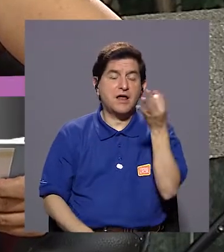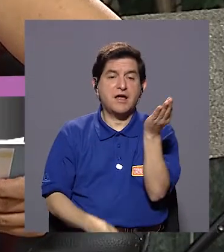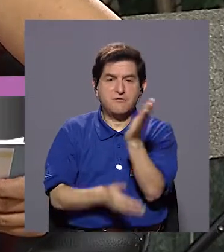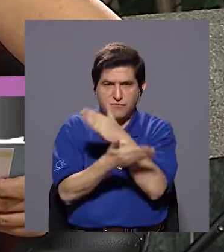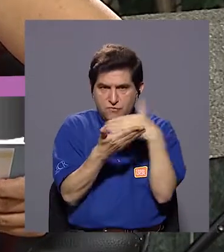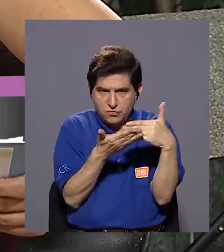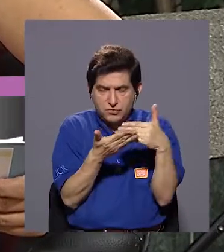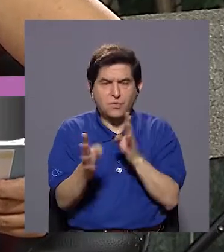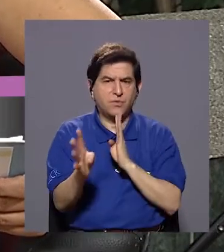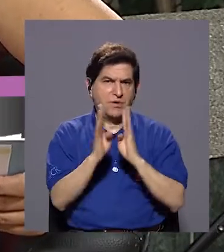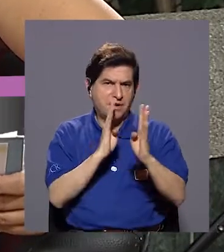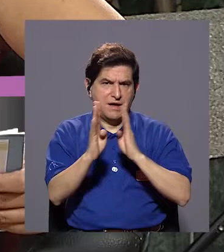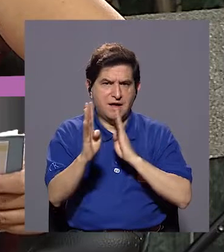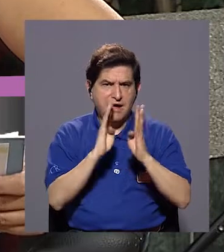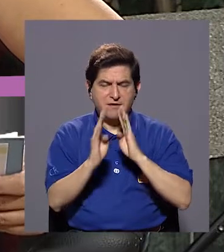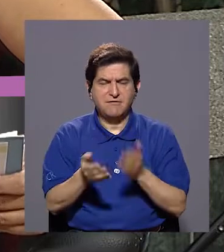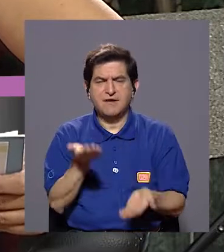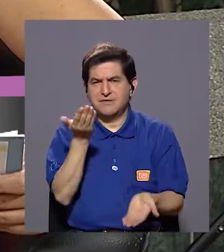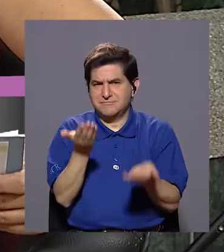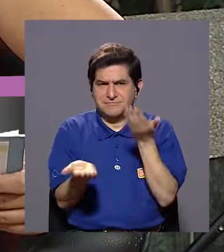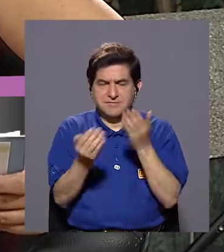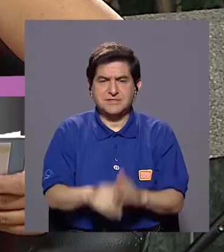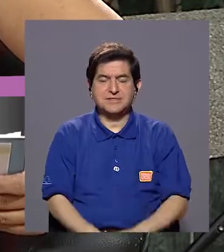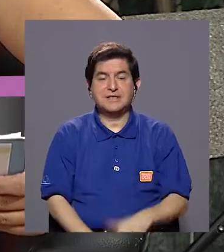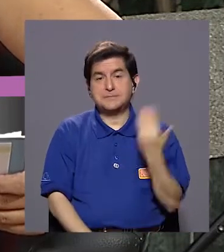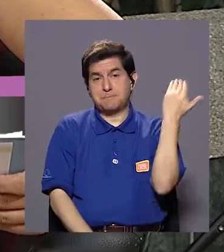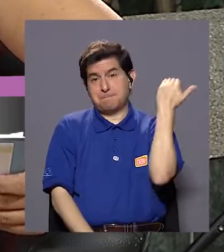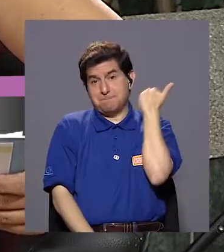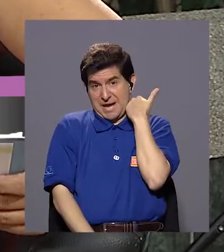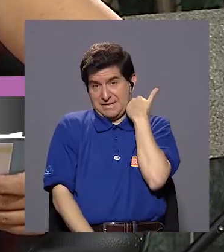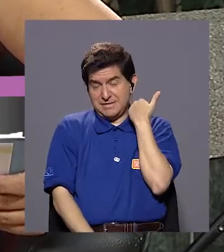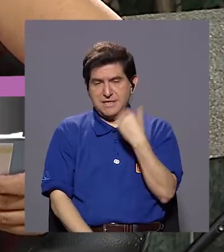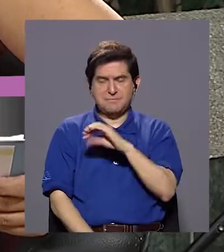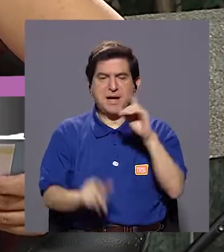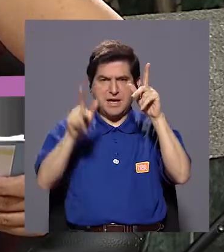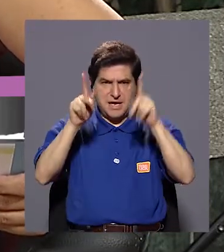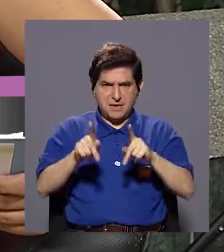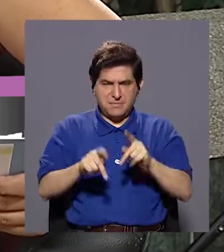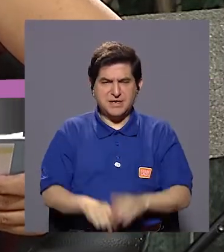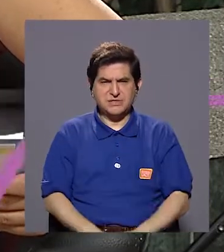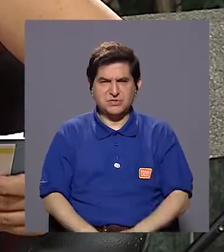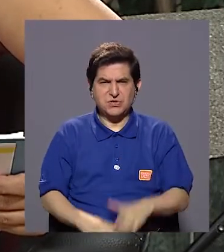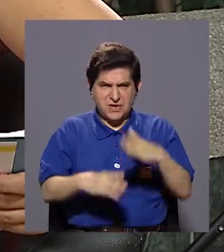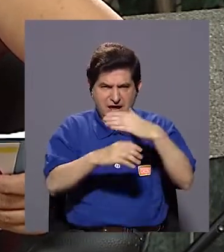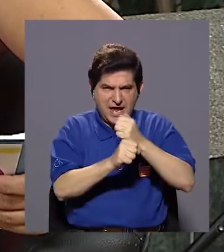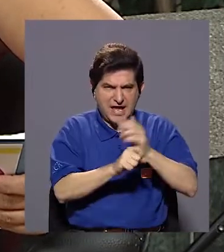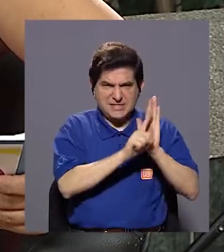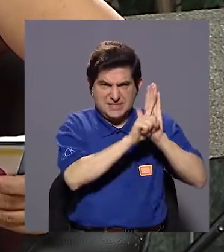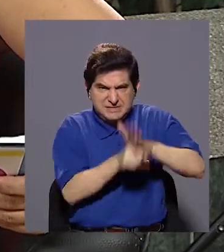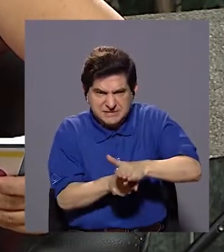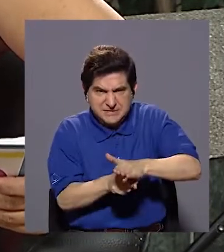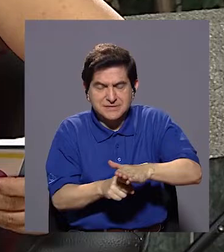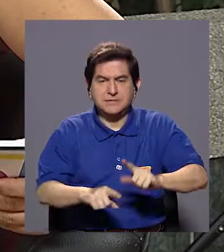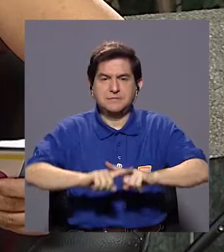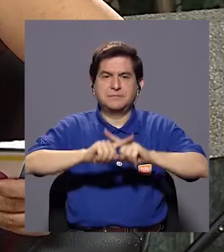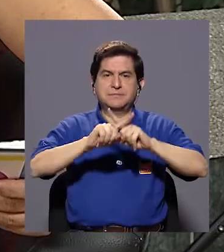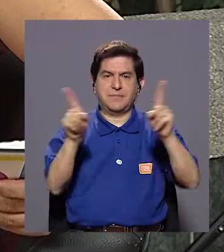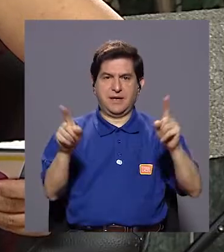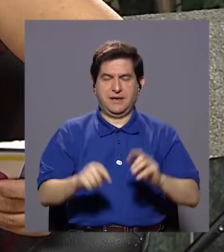próximo bloque hablar un poquito más de la víctima y de la persona que genera este bullying, ¿verdad?